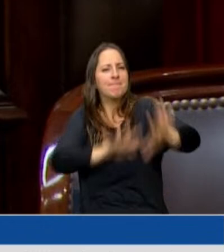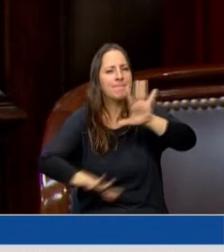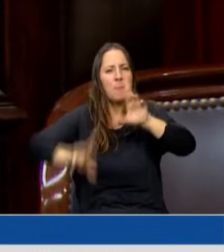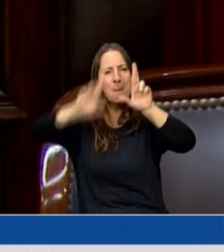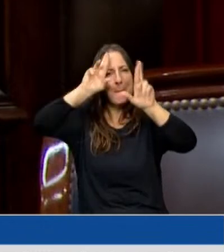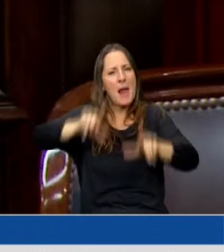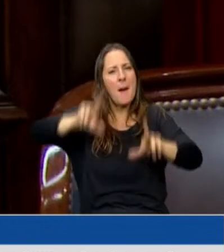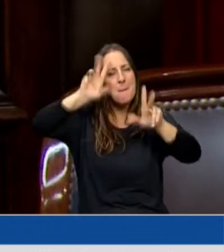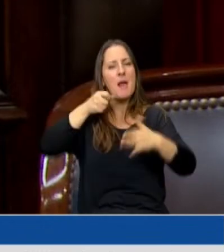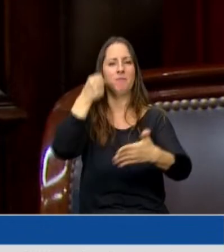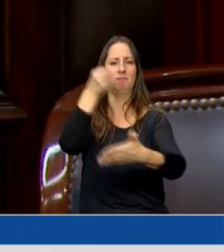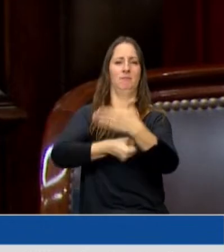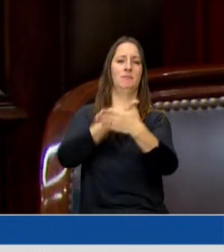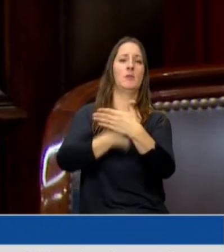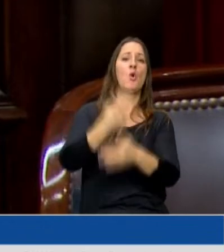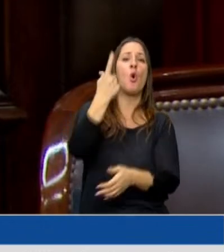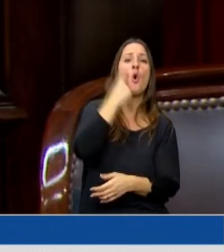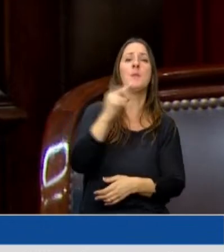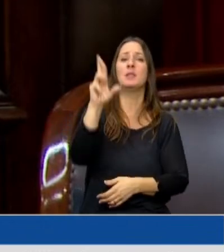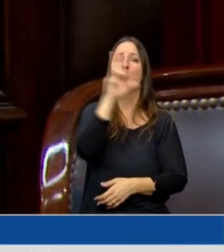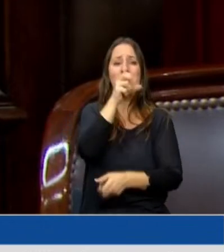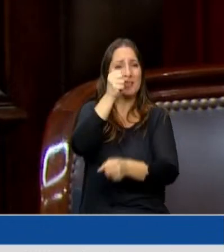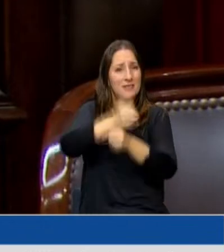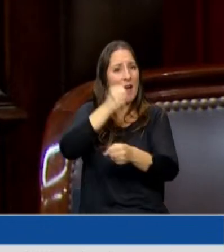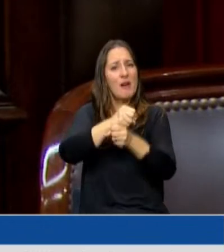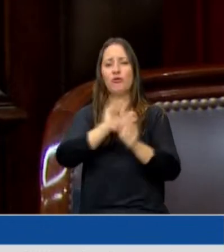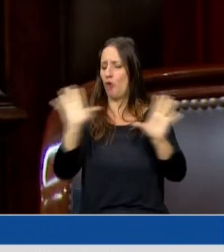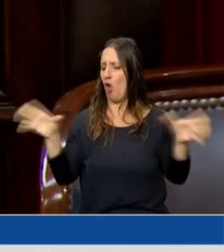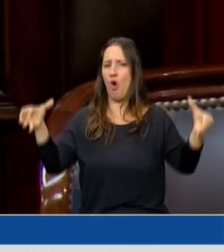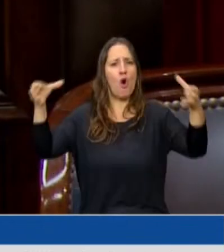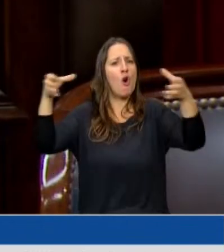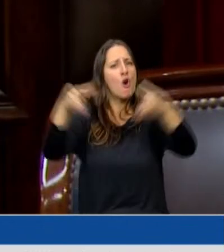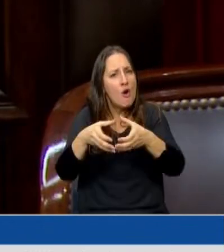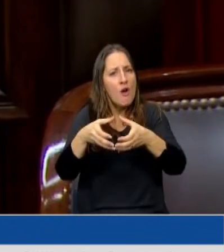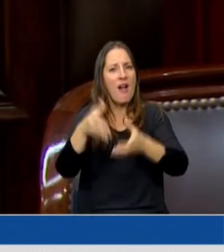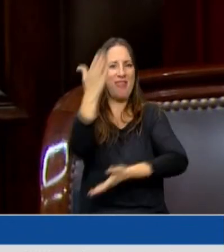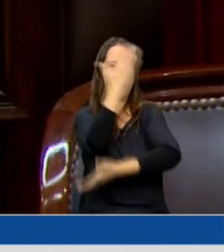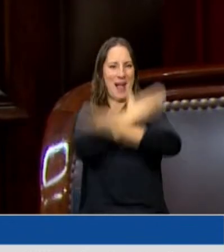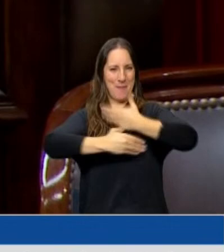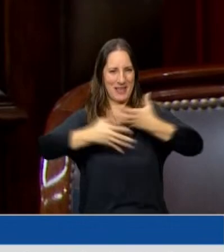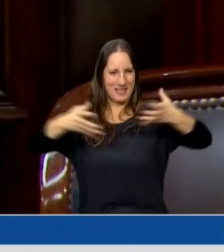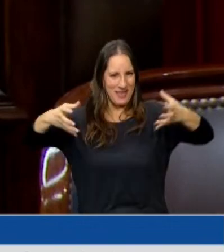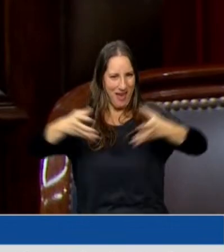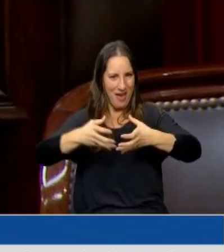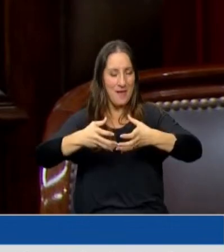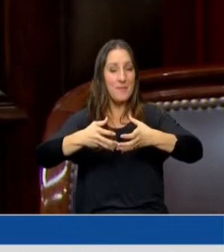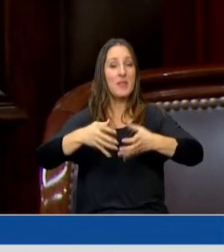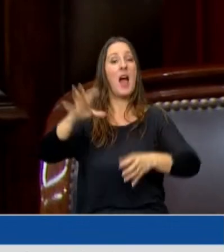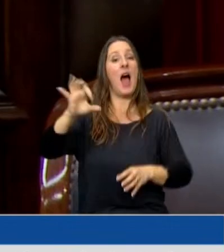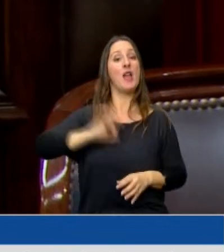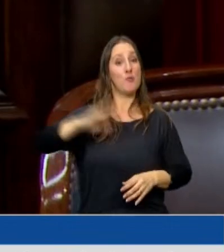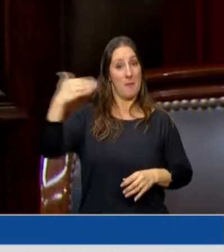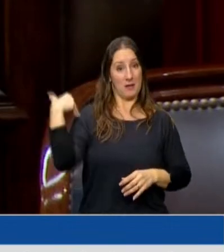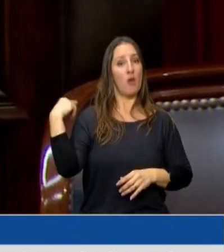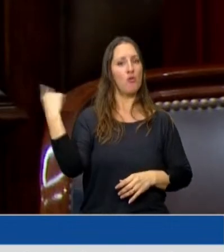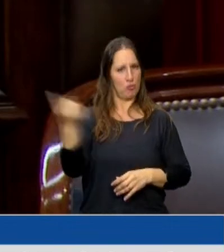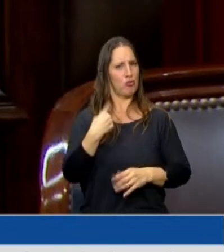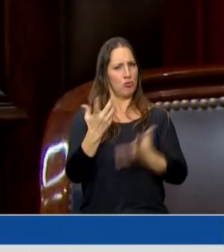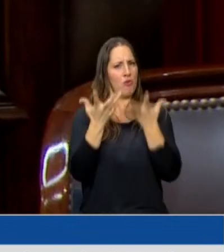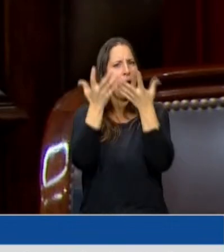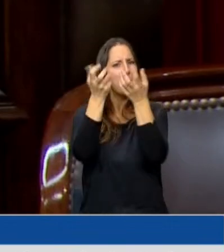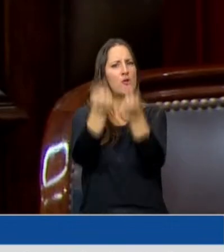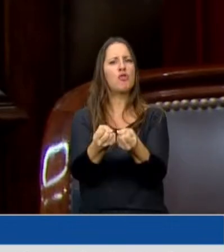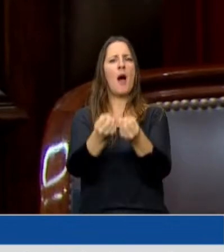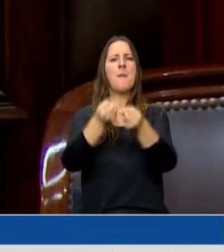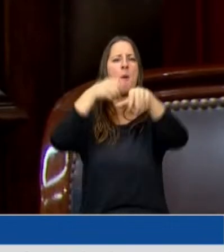lucha de las trabajadoras y de los trabajadores y de todo el colectivo de discapacidad. El año pasado estuvimos acompañando